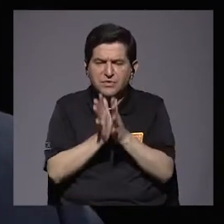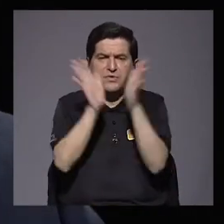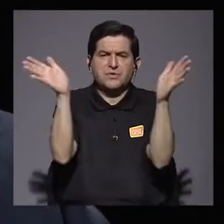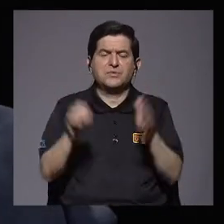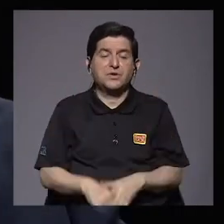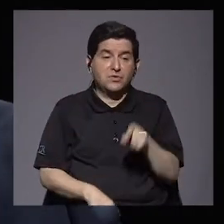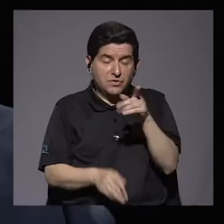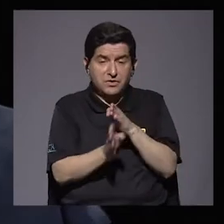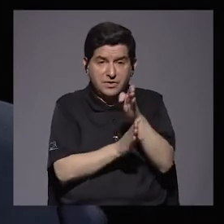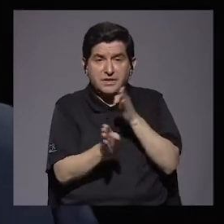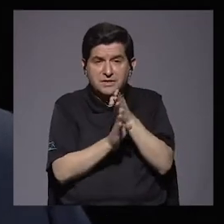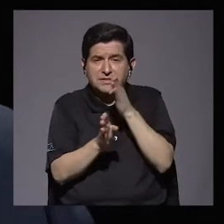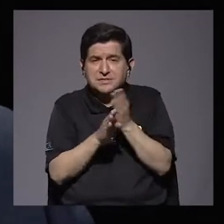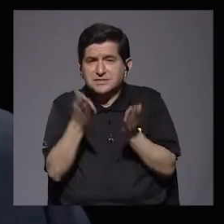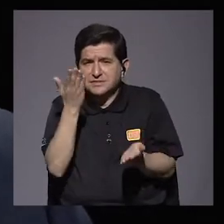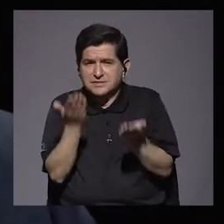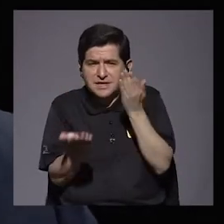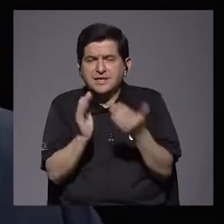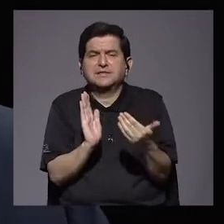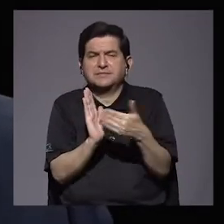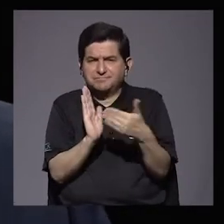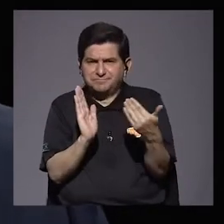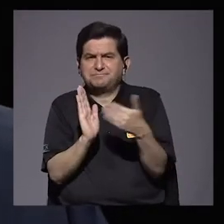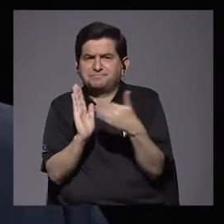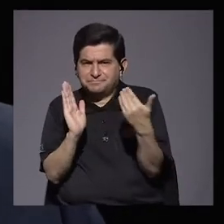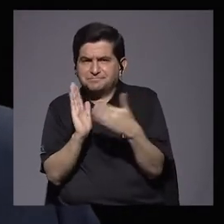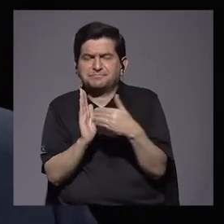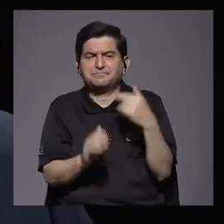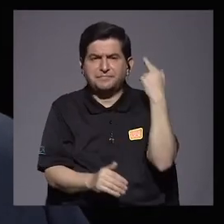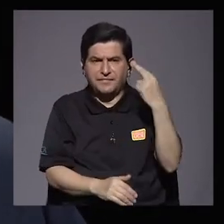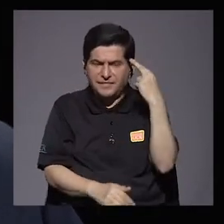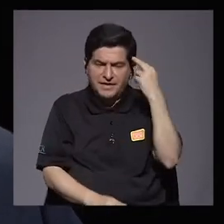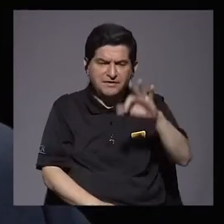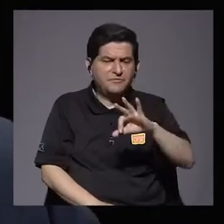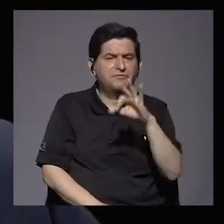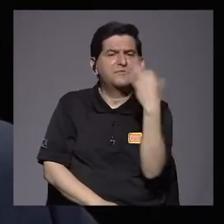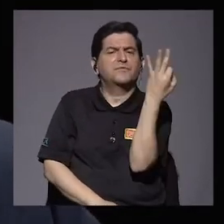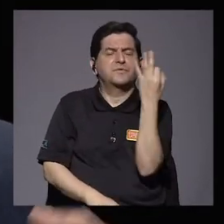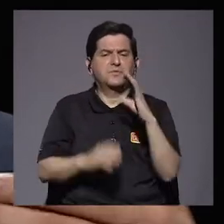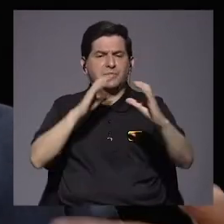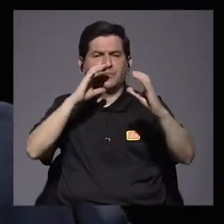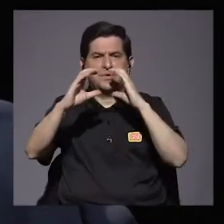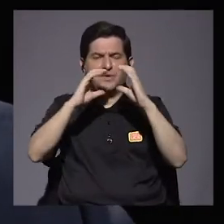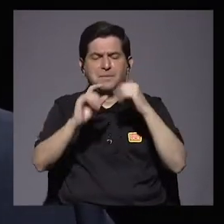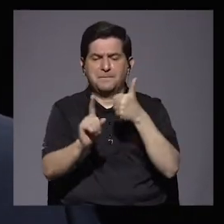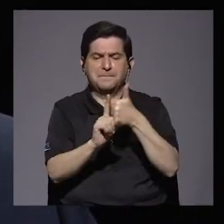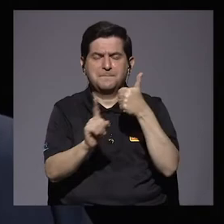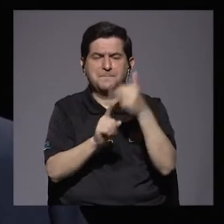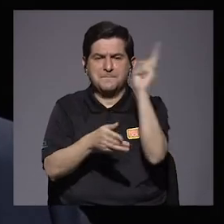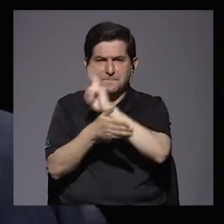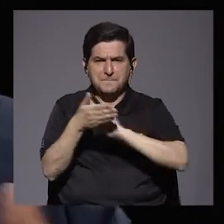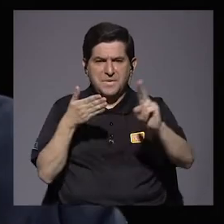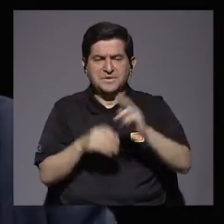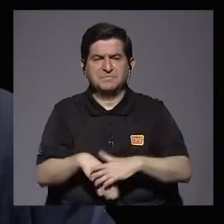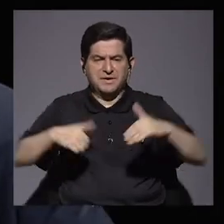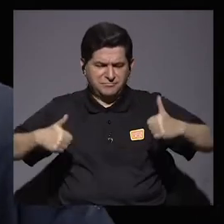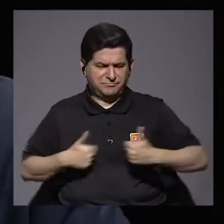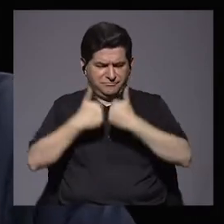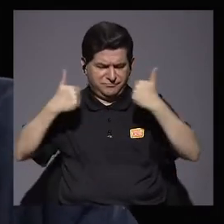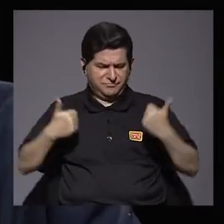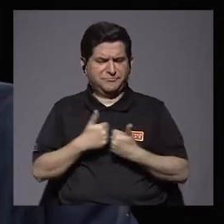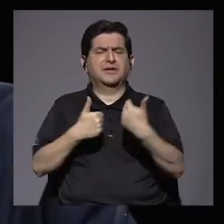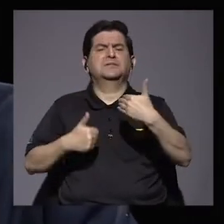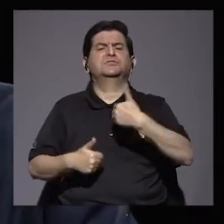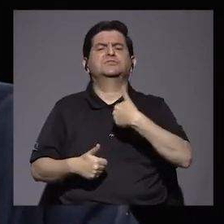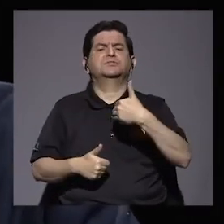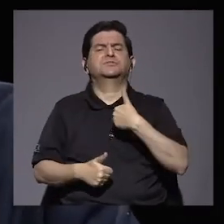sido una trayectoria que de algún modo le ha visto afectada por la forma en la que se comunica la propia universidad. Sí. ¿Cuáles son los desafíos que